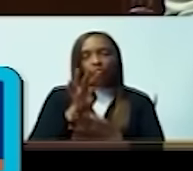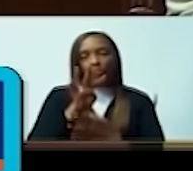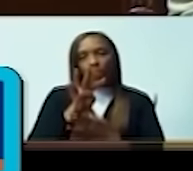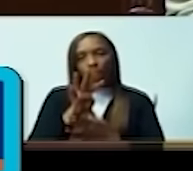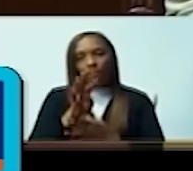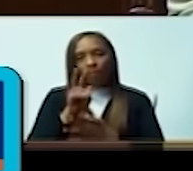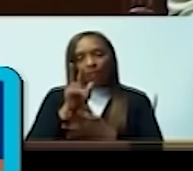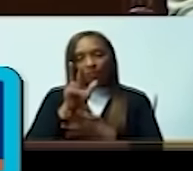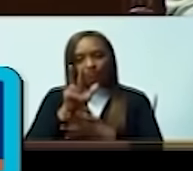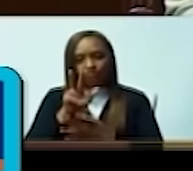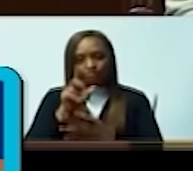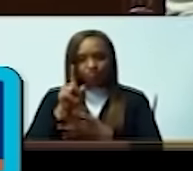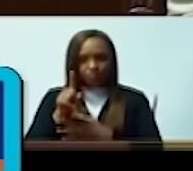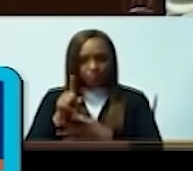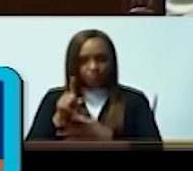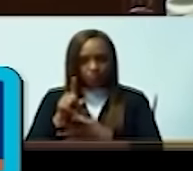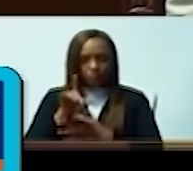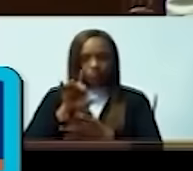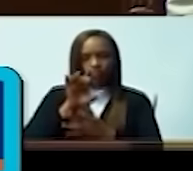32